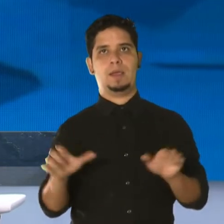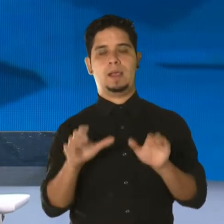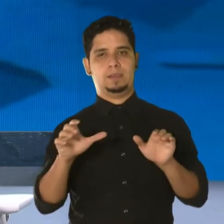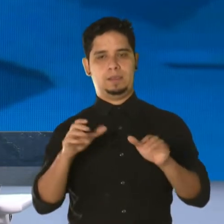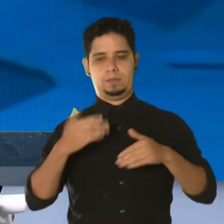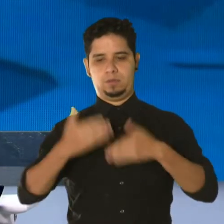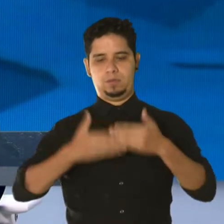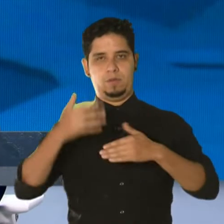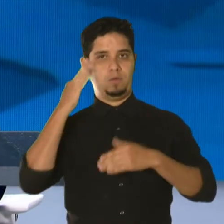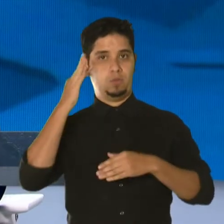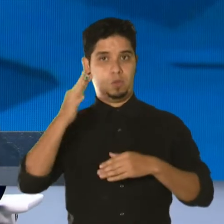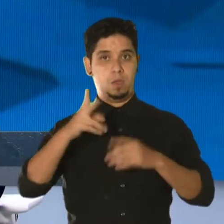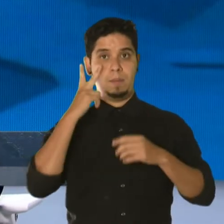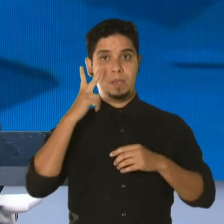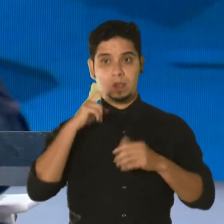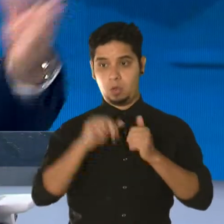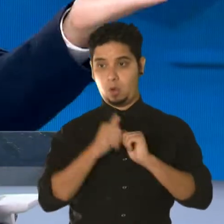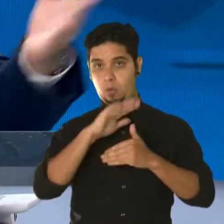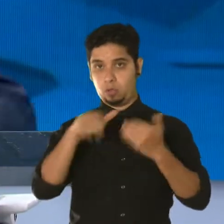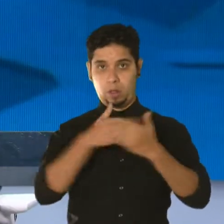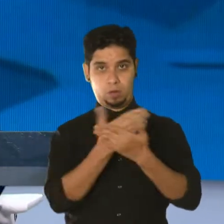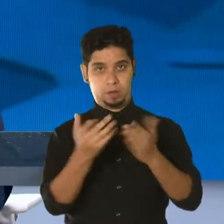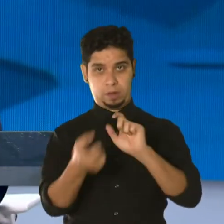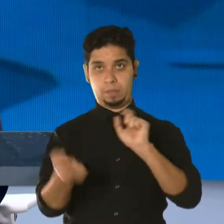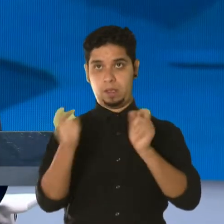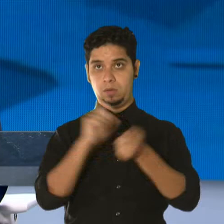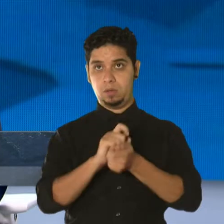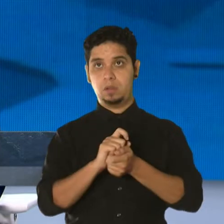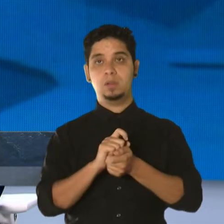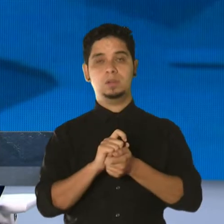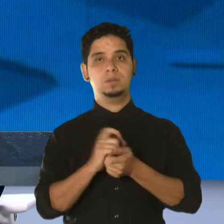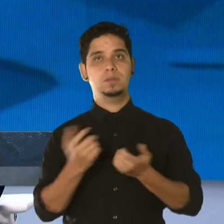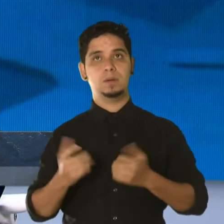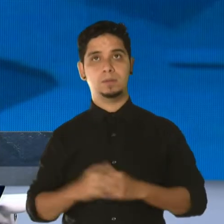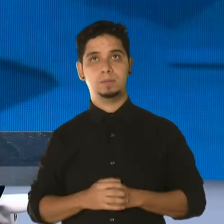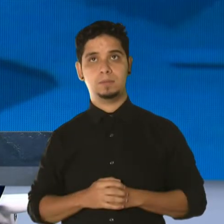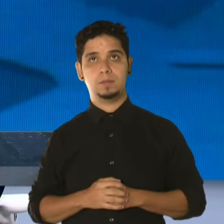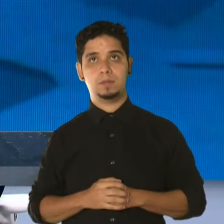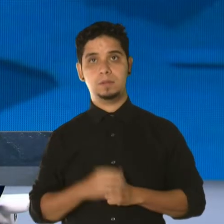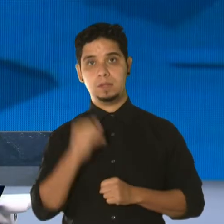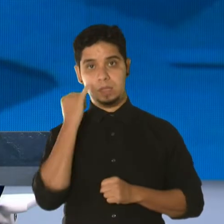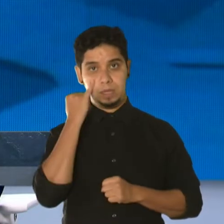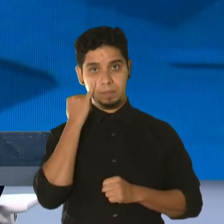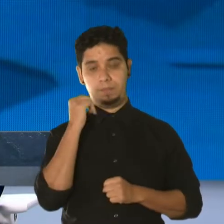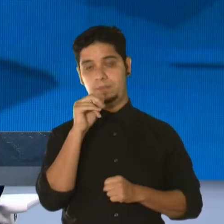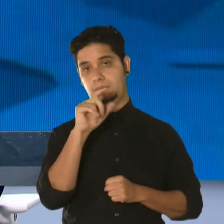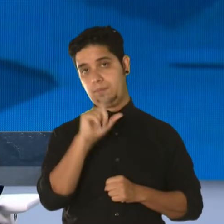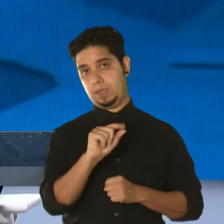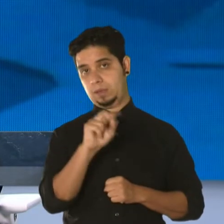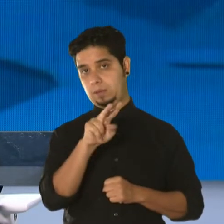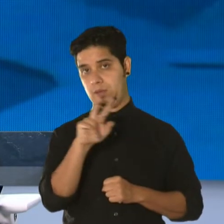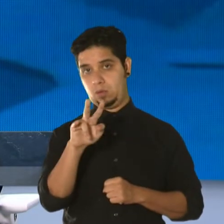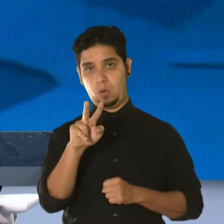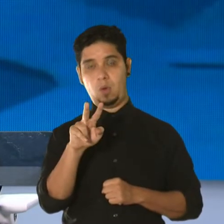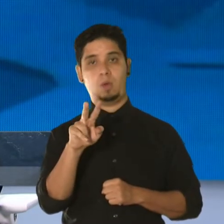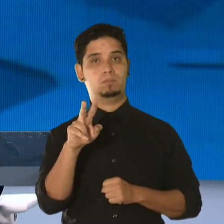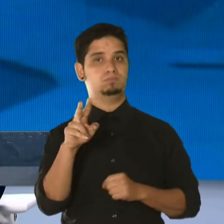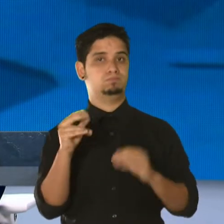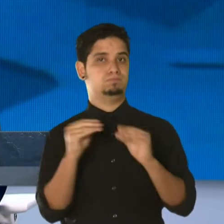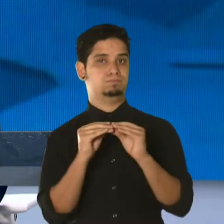futuro, porque miren cómo nos cambiaron literalmente en buen puertorriqueño los muñequitos, y entonces si el 2022 hubiera estado un poco